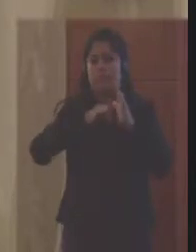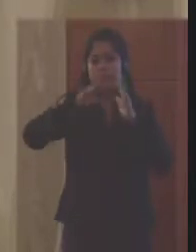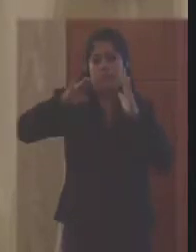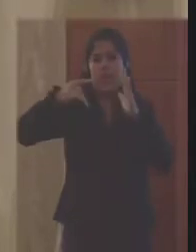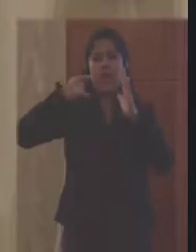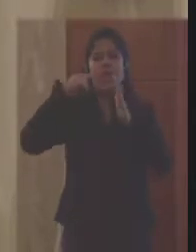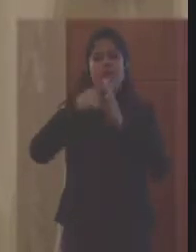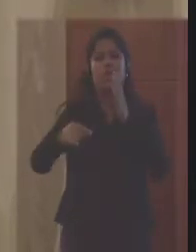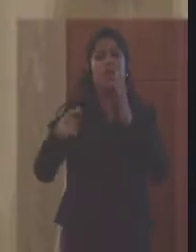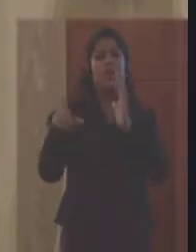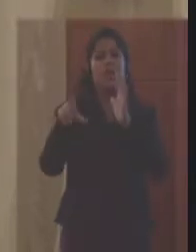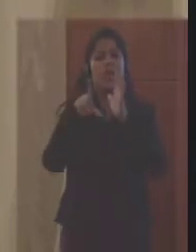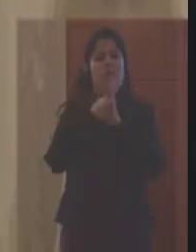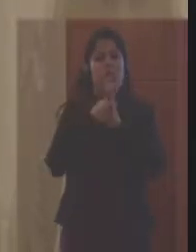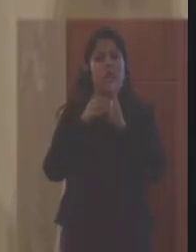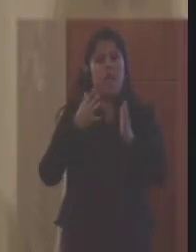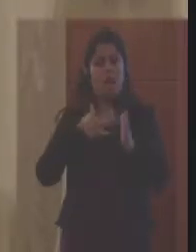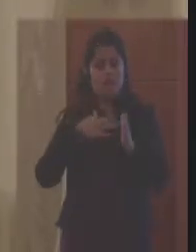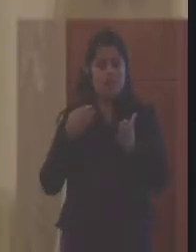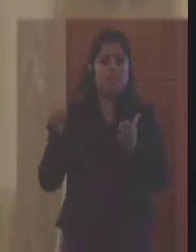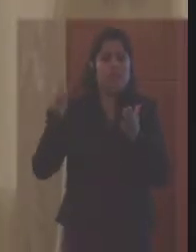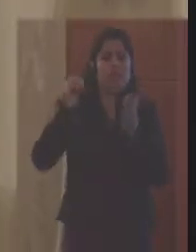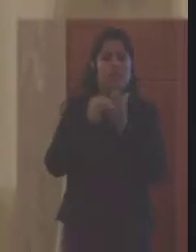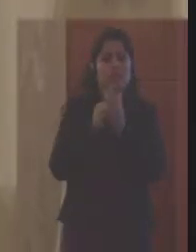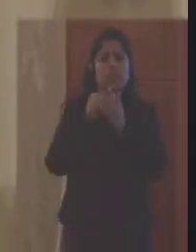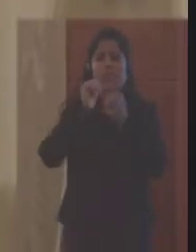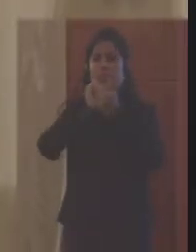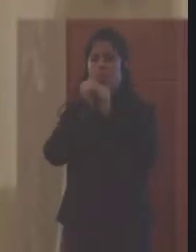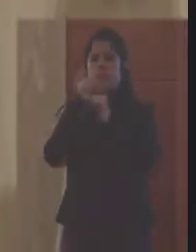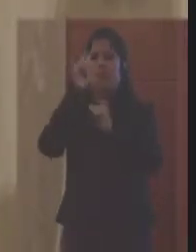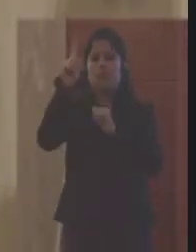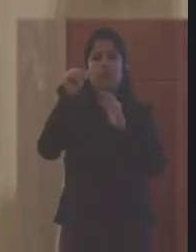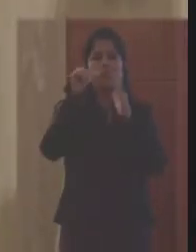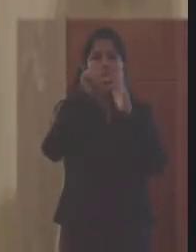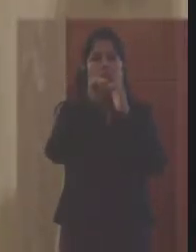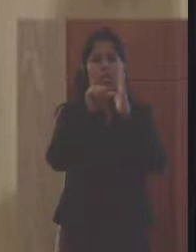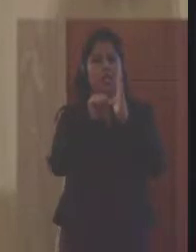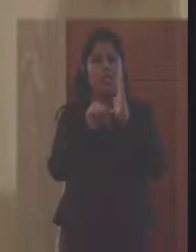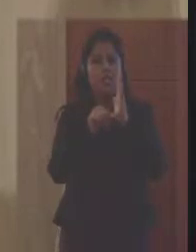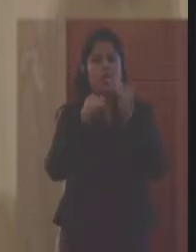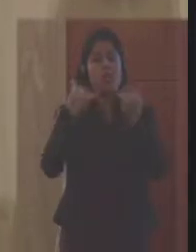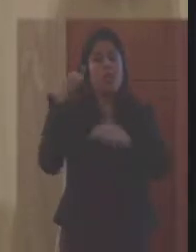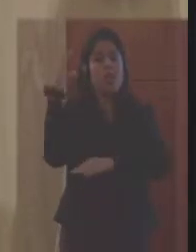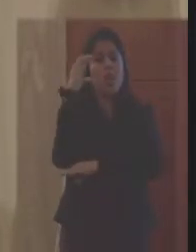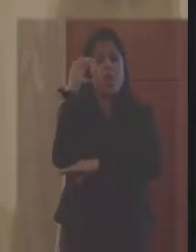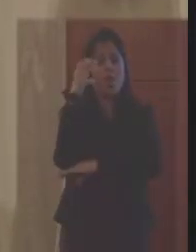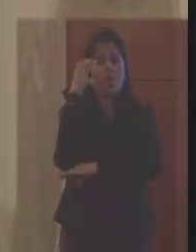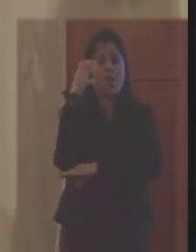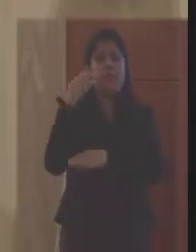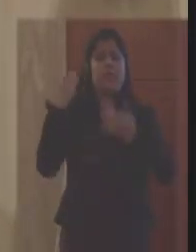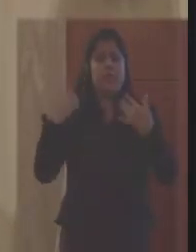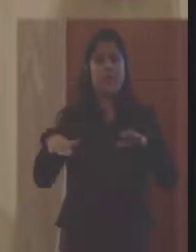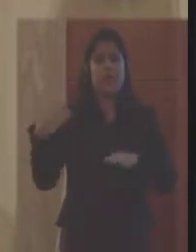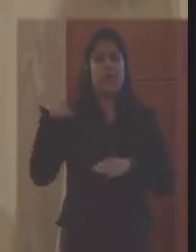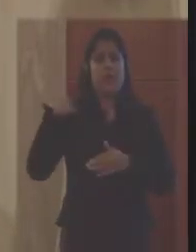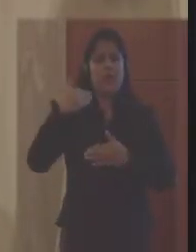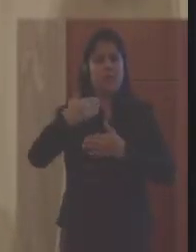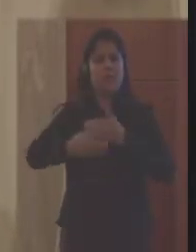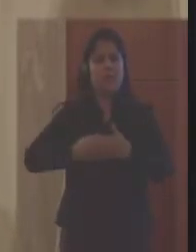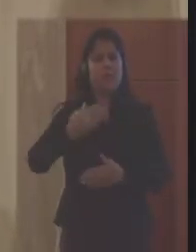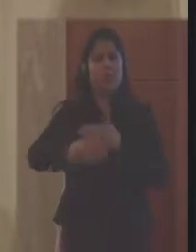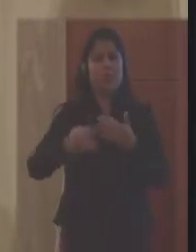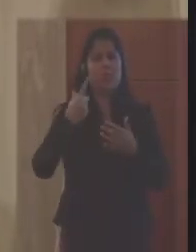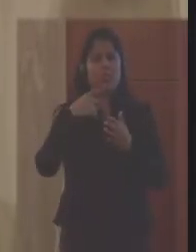reglamentación de lo que la ley ha establecido en cada uno de los artículos. Y hoy Colombia ya tiene en proceso final